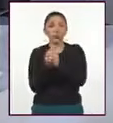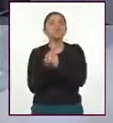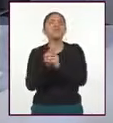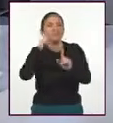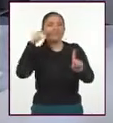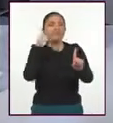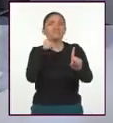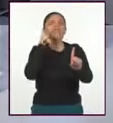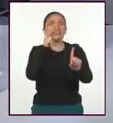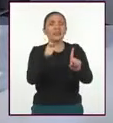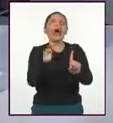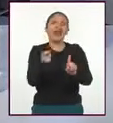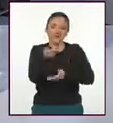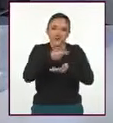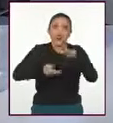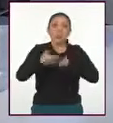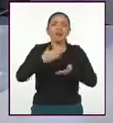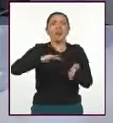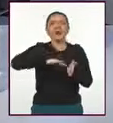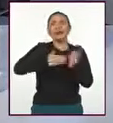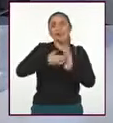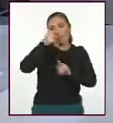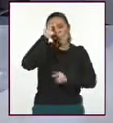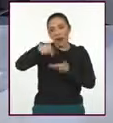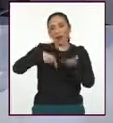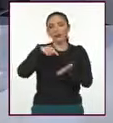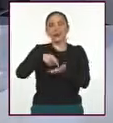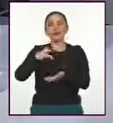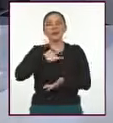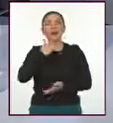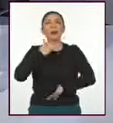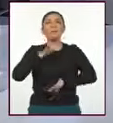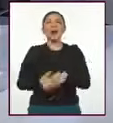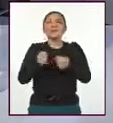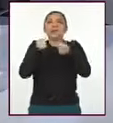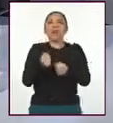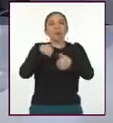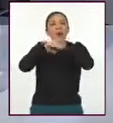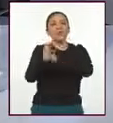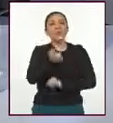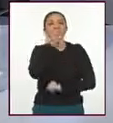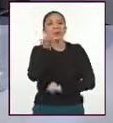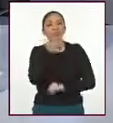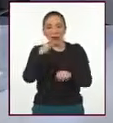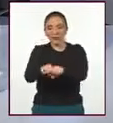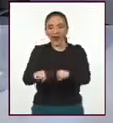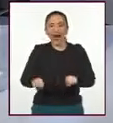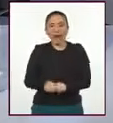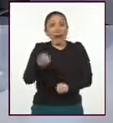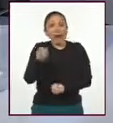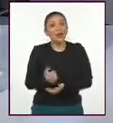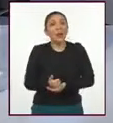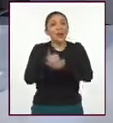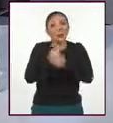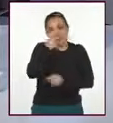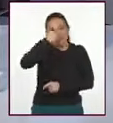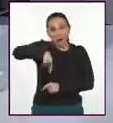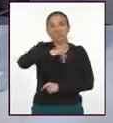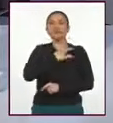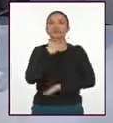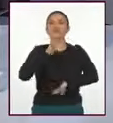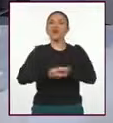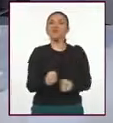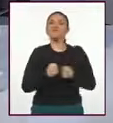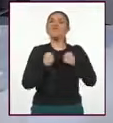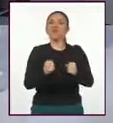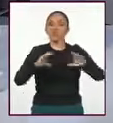objetivo compartir estrategias para generar un espacio seguro dentro del aula que contribuye siempre al fortalecimiento del tejido